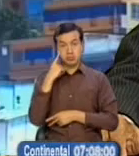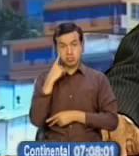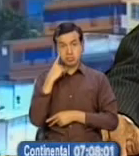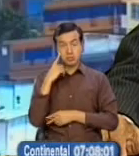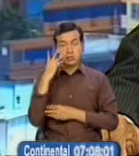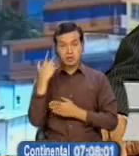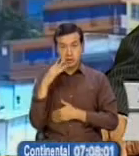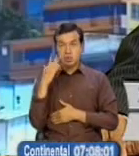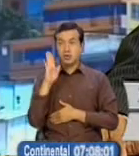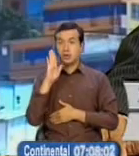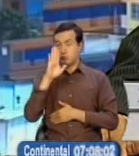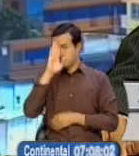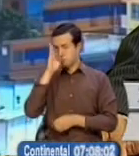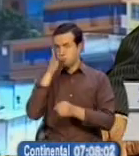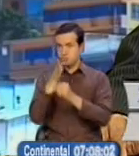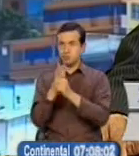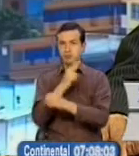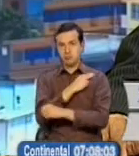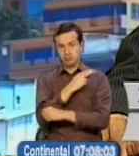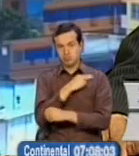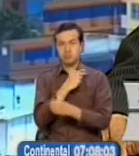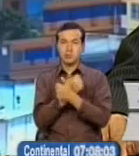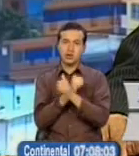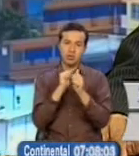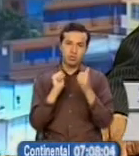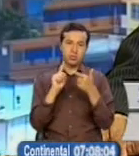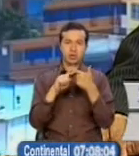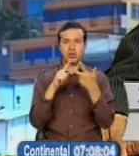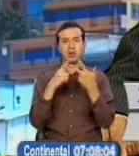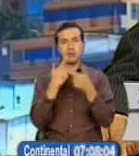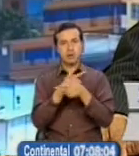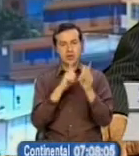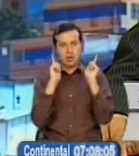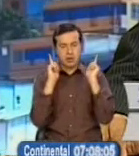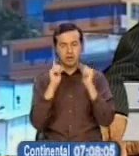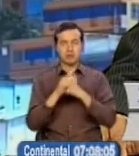con los destinos de la universidad, con la autonomía, con la libertad,